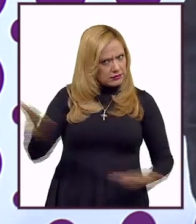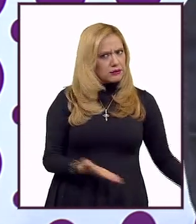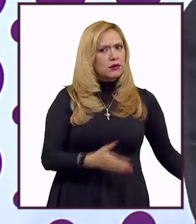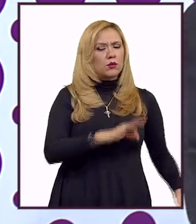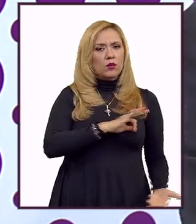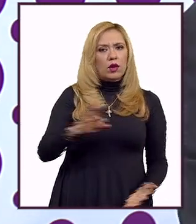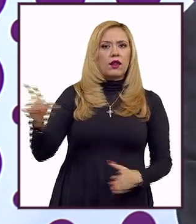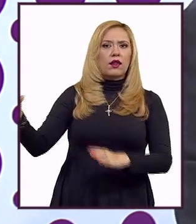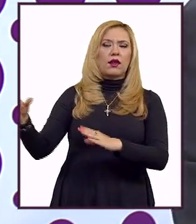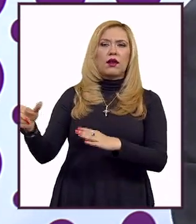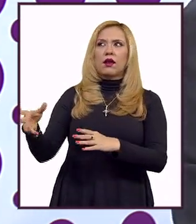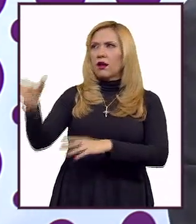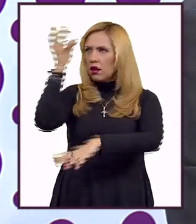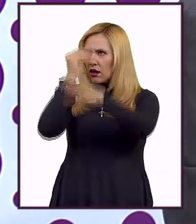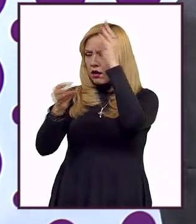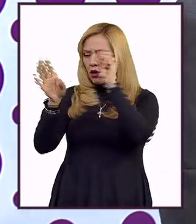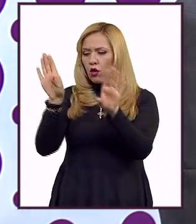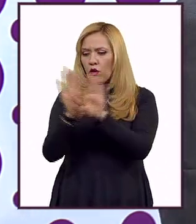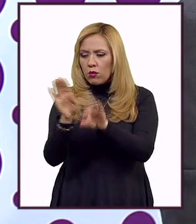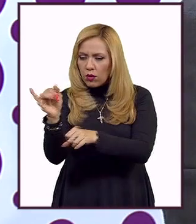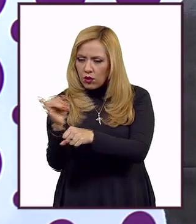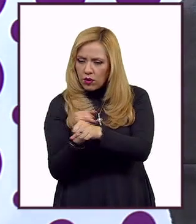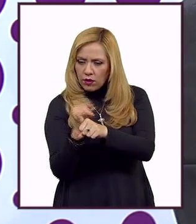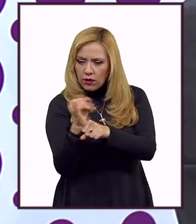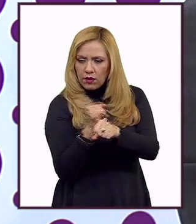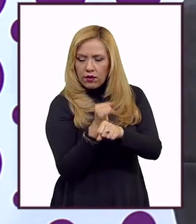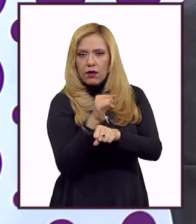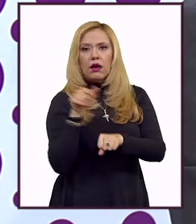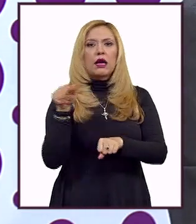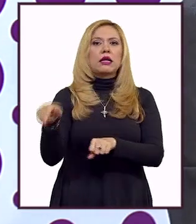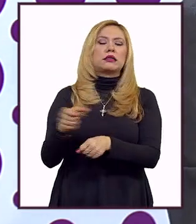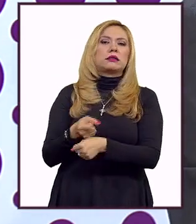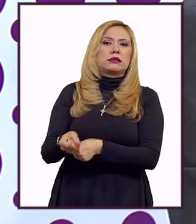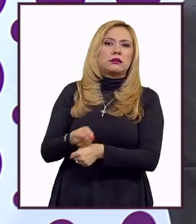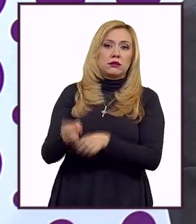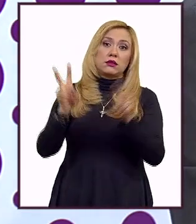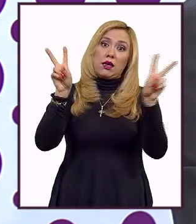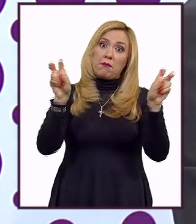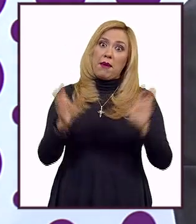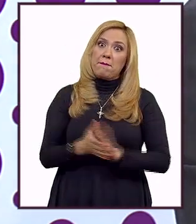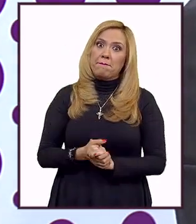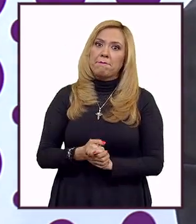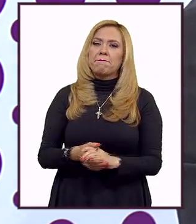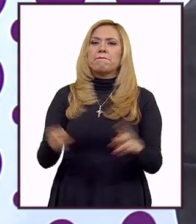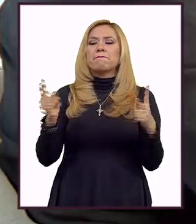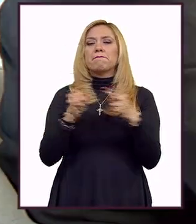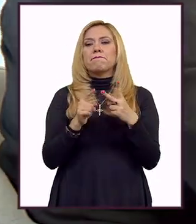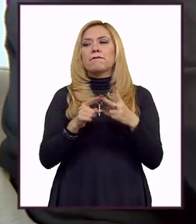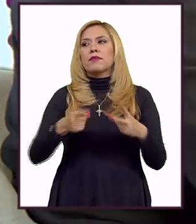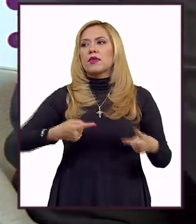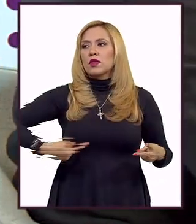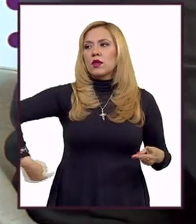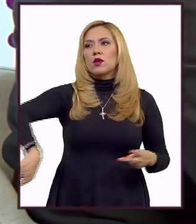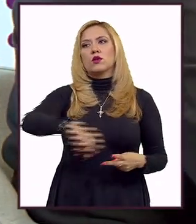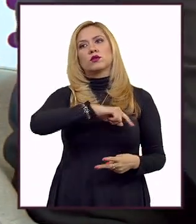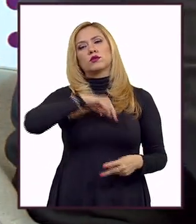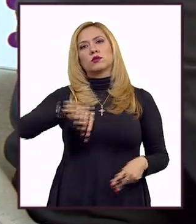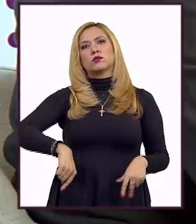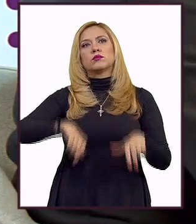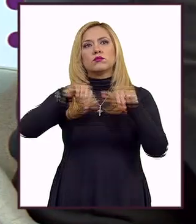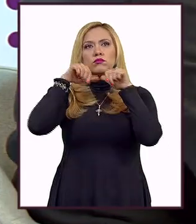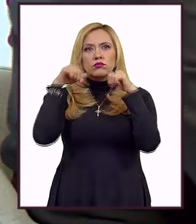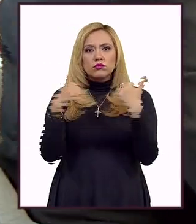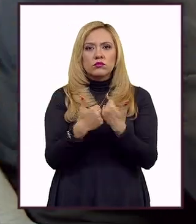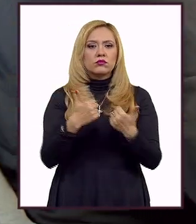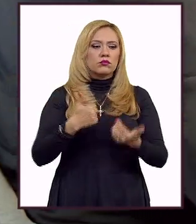a capacitarse sobre la pericia de la tortura, como un tema importante. Y segundo, nosotros desde sociedad civil que